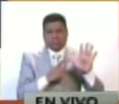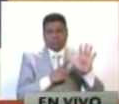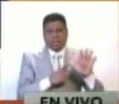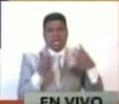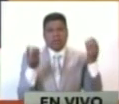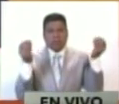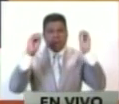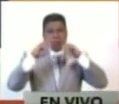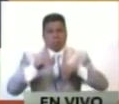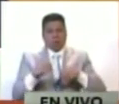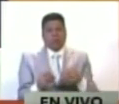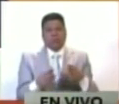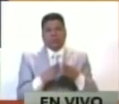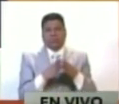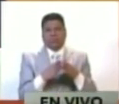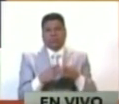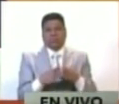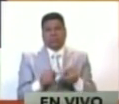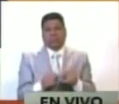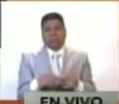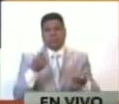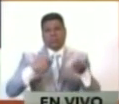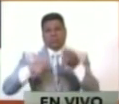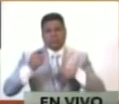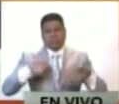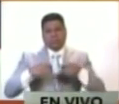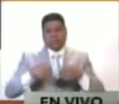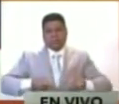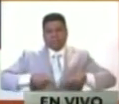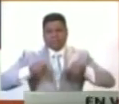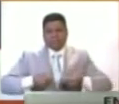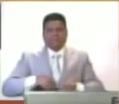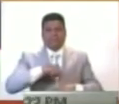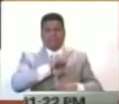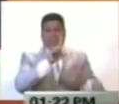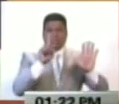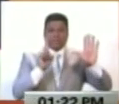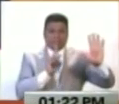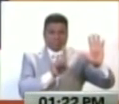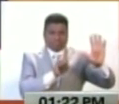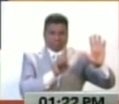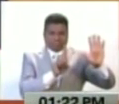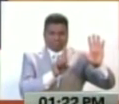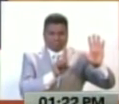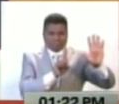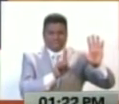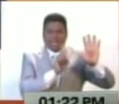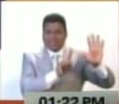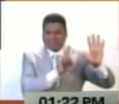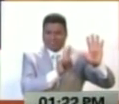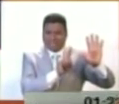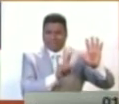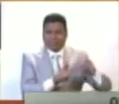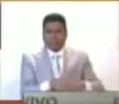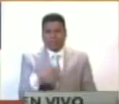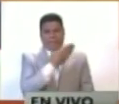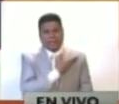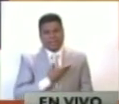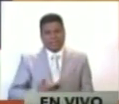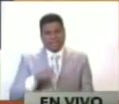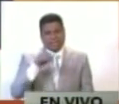de este bloque regional comercial. Y tenemos también no solamente la presidencia de este movimiento emotivo de esta